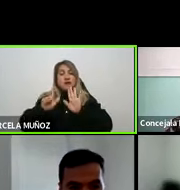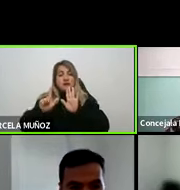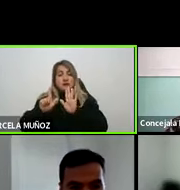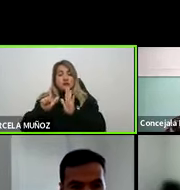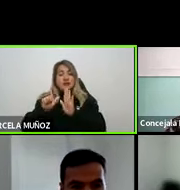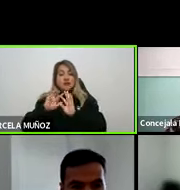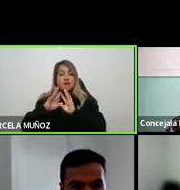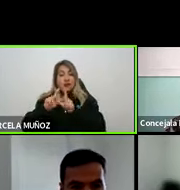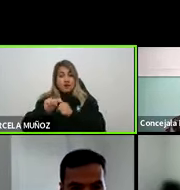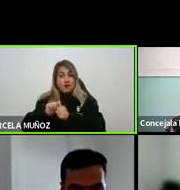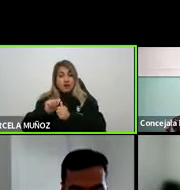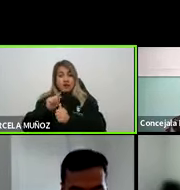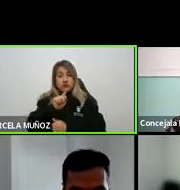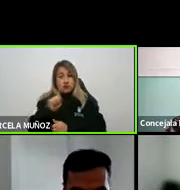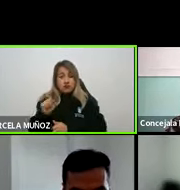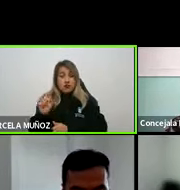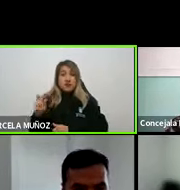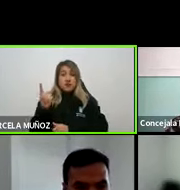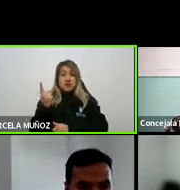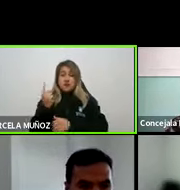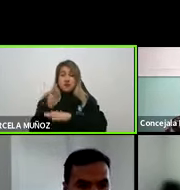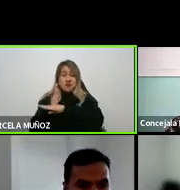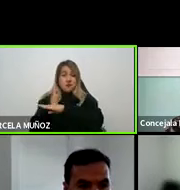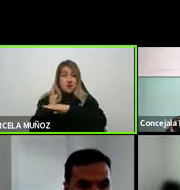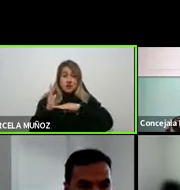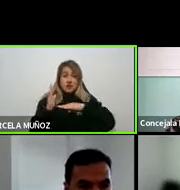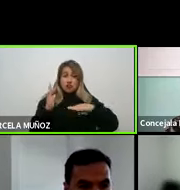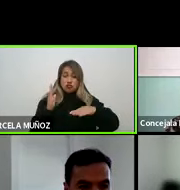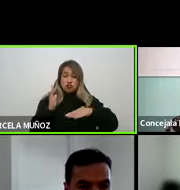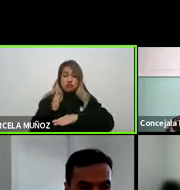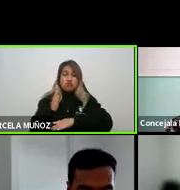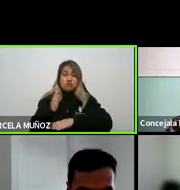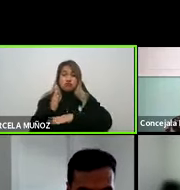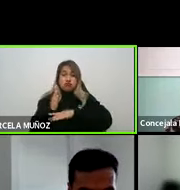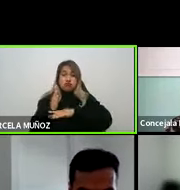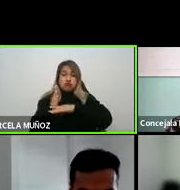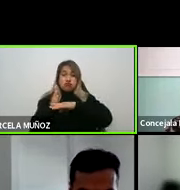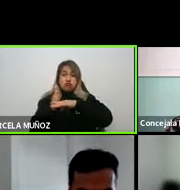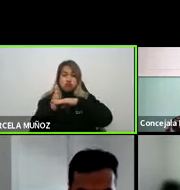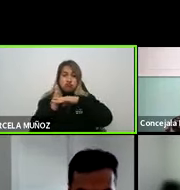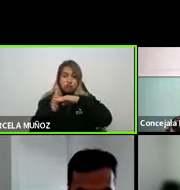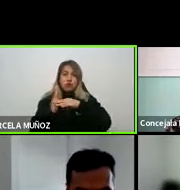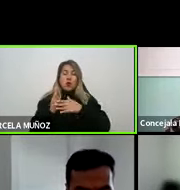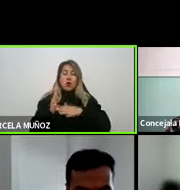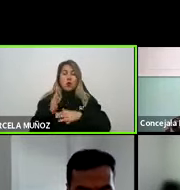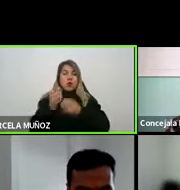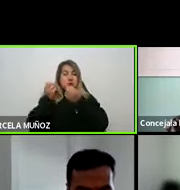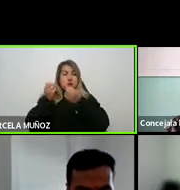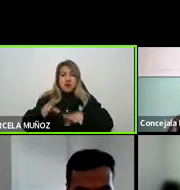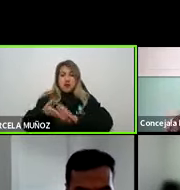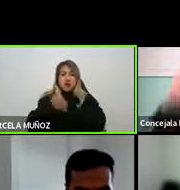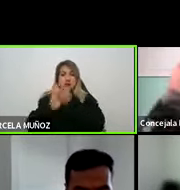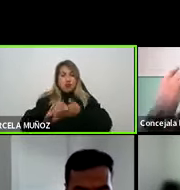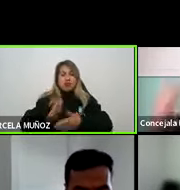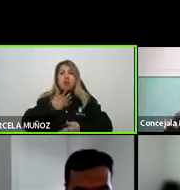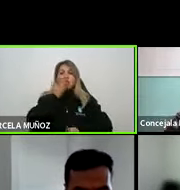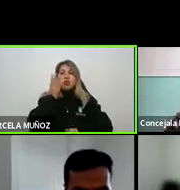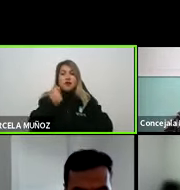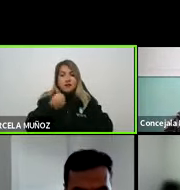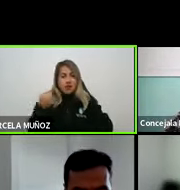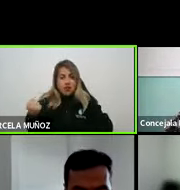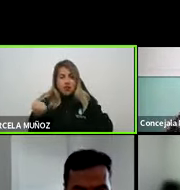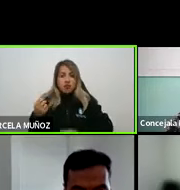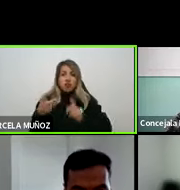verdad su primer piso tuvo grandes, grandes, grandes daños, en donde se perdieron